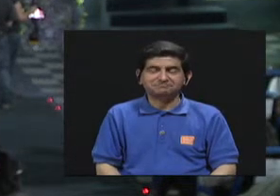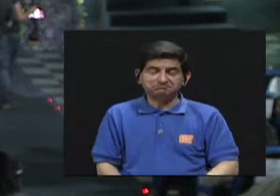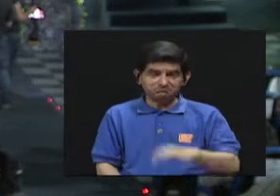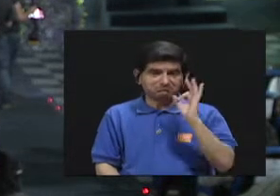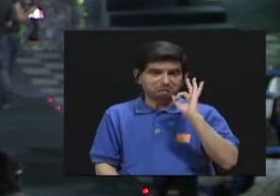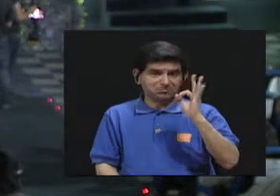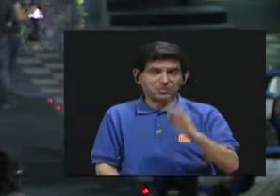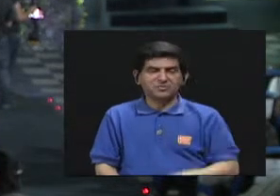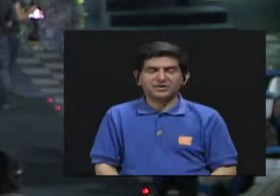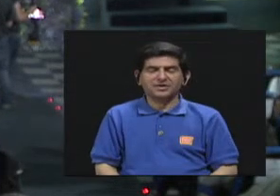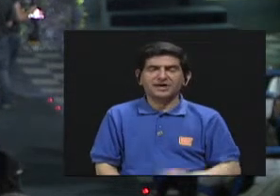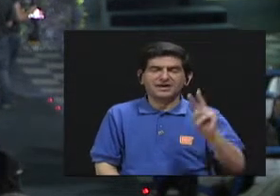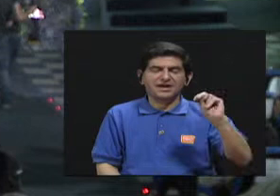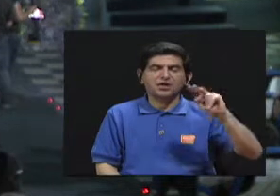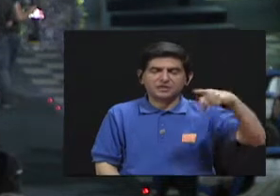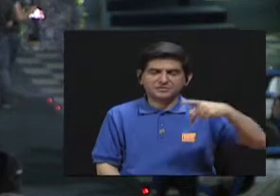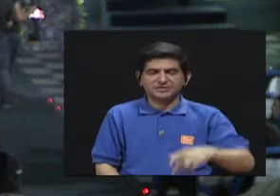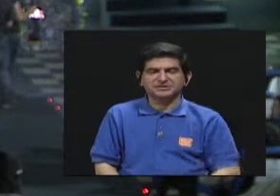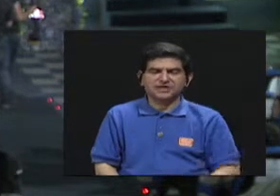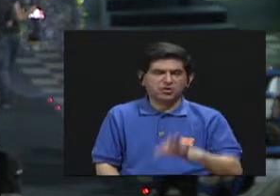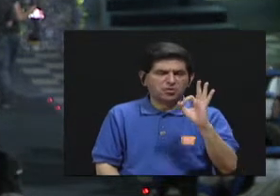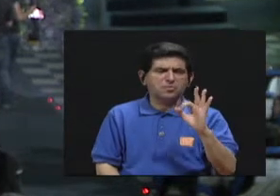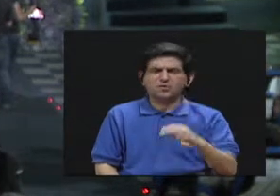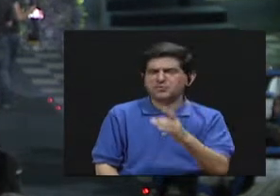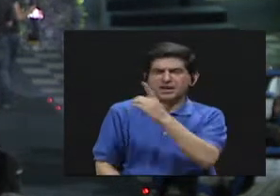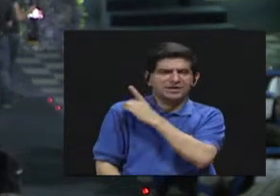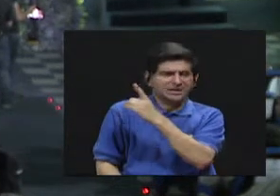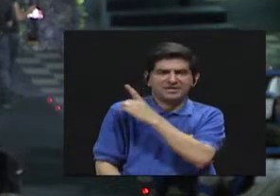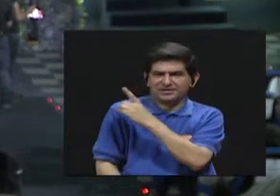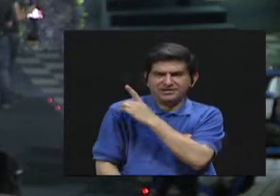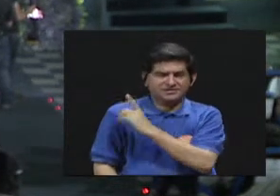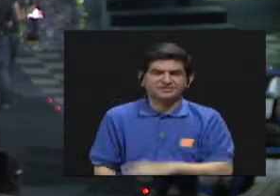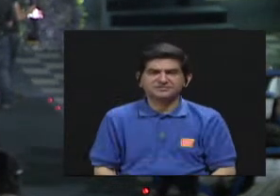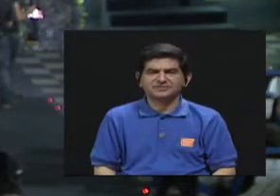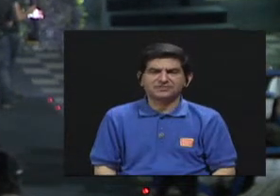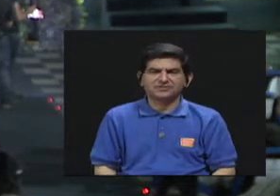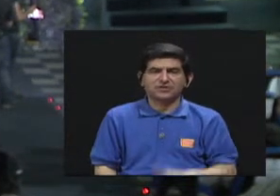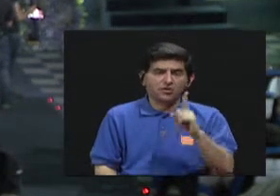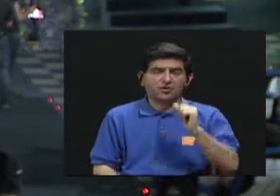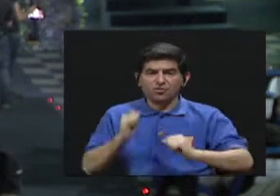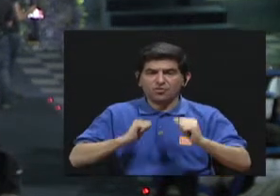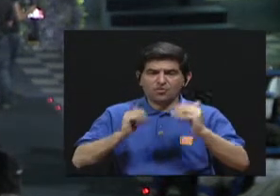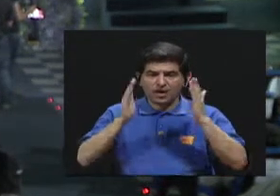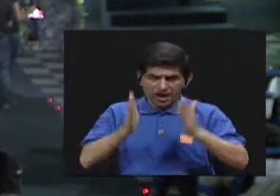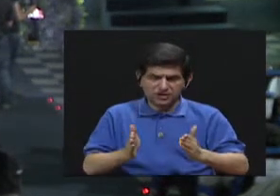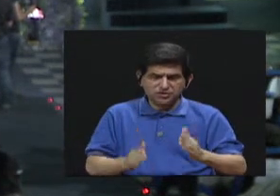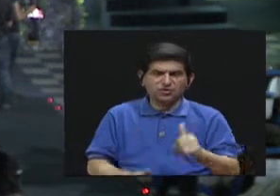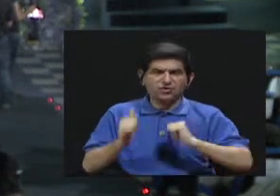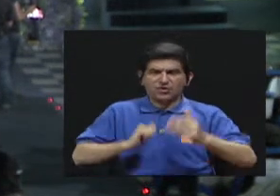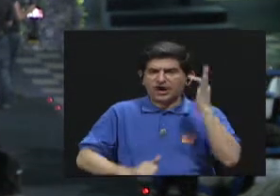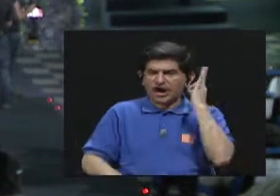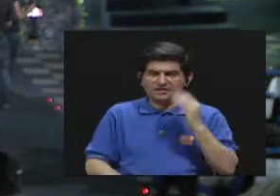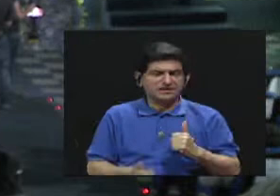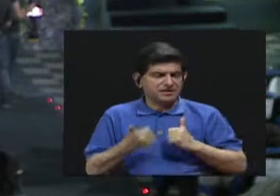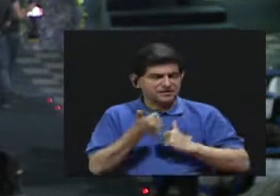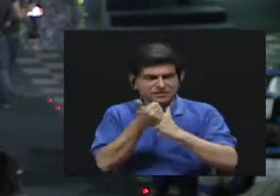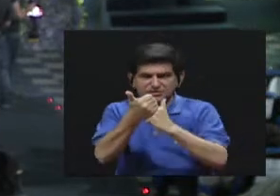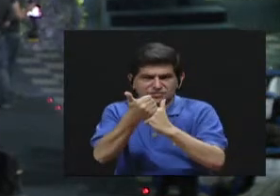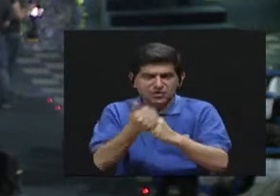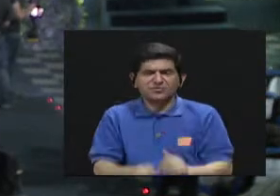Nicolás Pacheco. Muy bien dirigida en ese sentido también, porque un actor, una actriz sin un buen acompañamiento del director